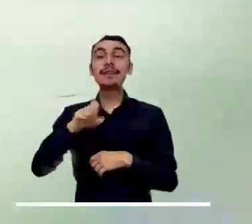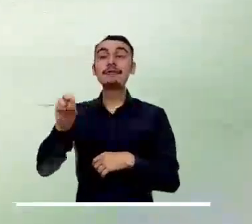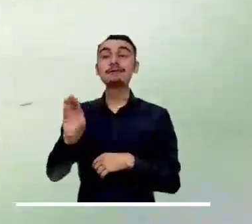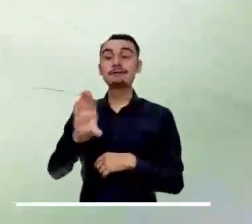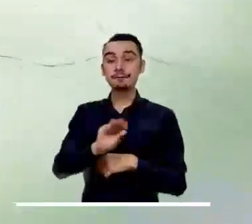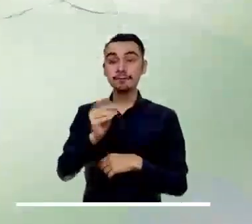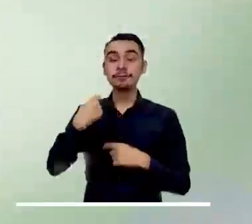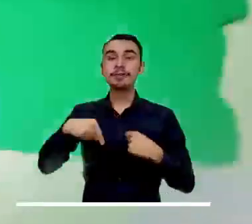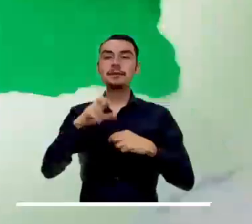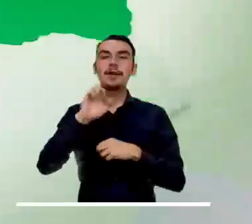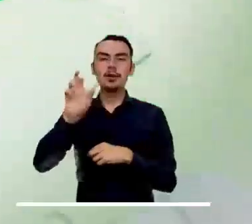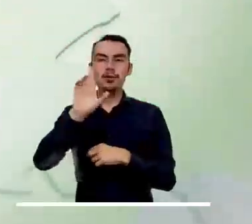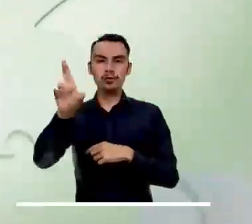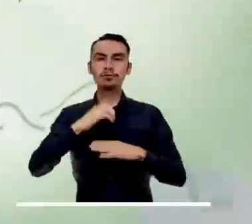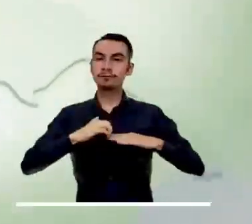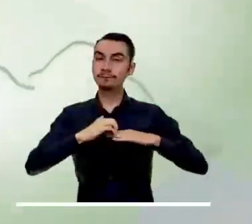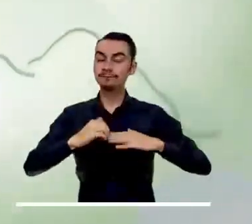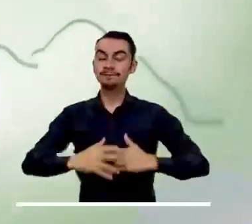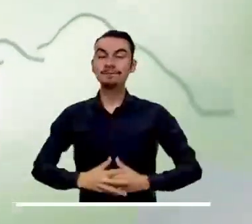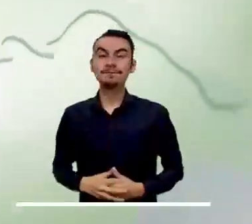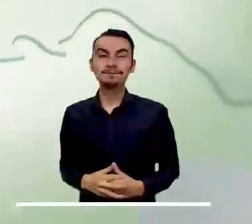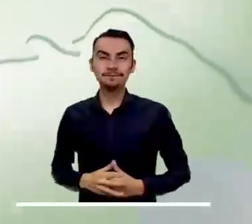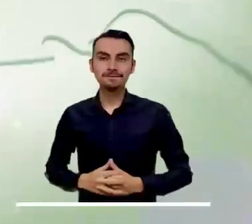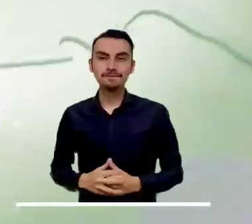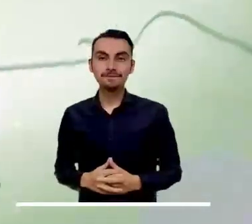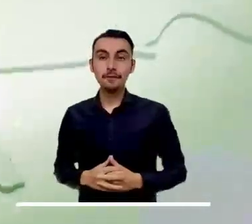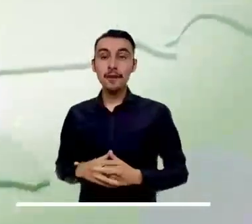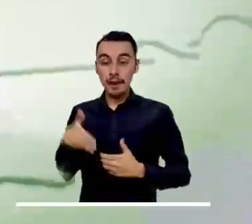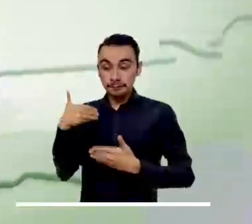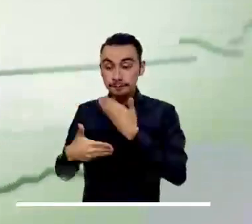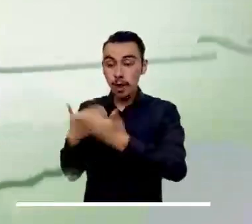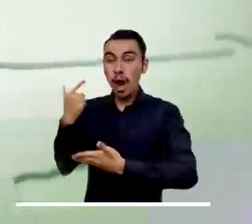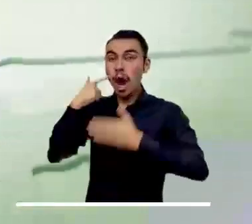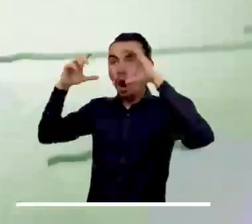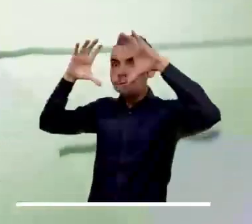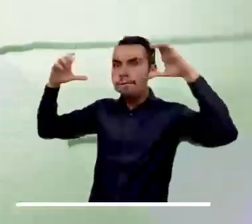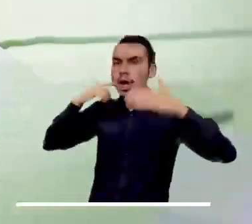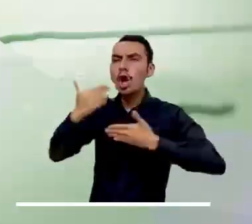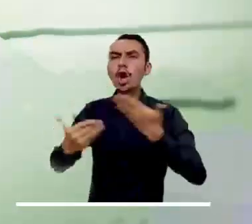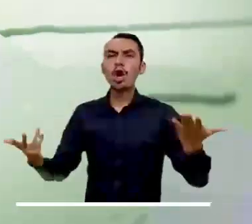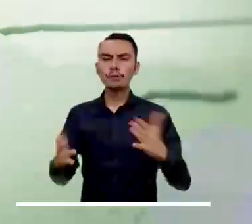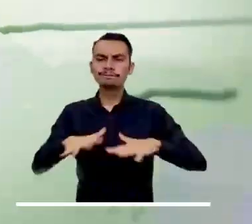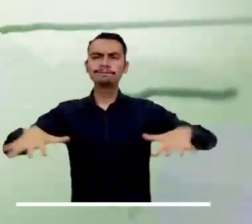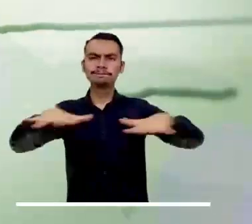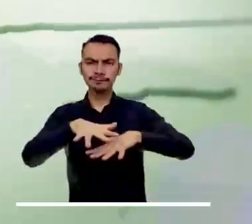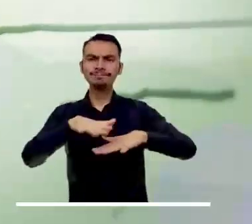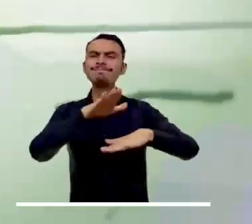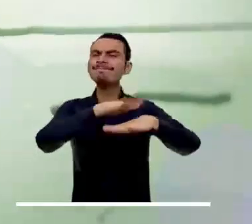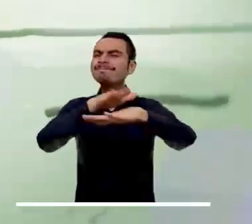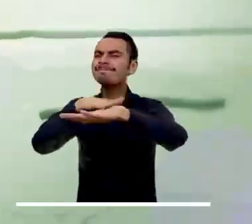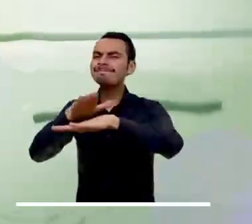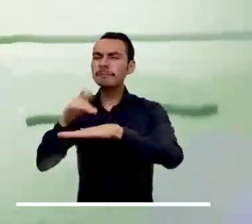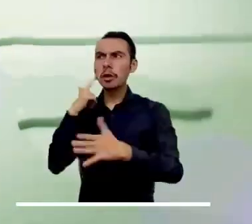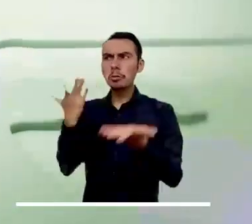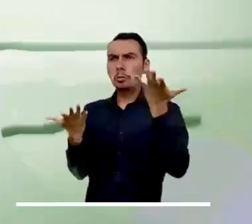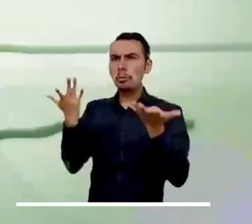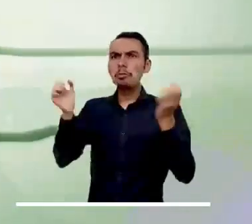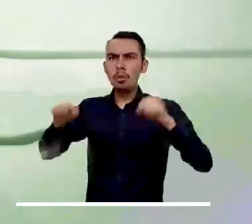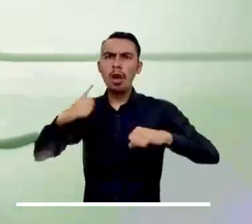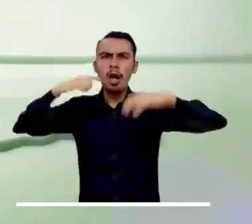Las precipitaciones llaneras serían moderadas y fuertes y se esperan sobre el centro y oriente de la región.